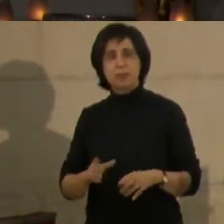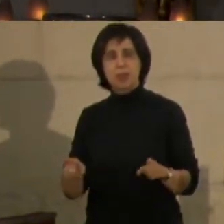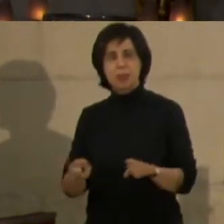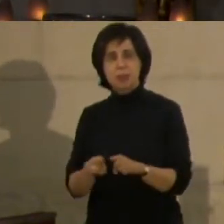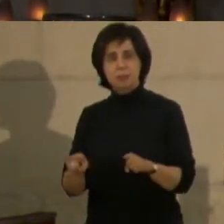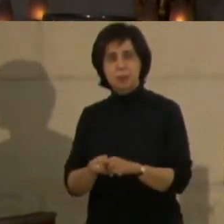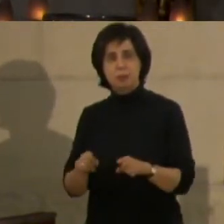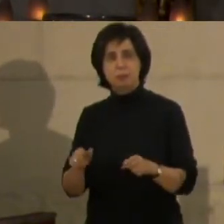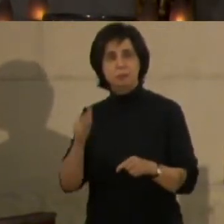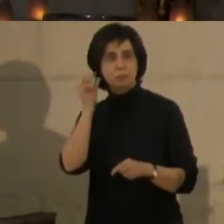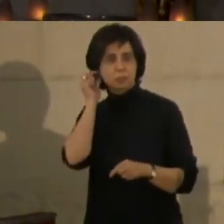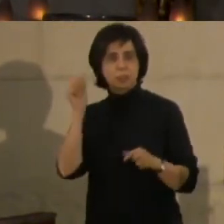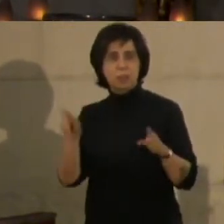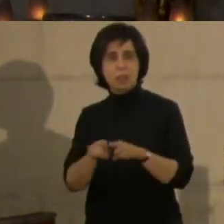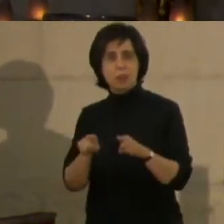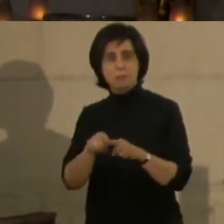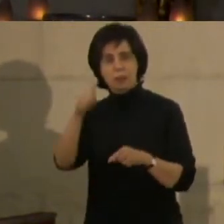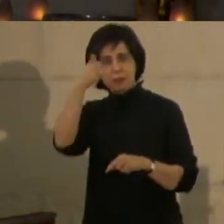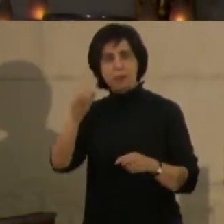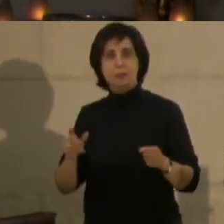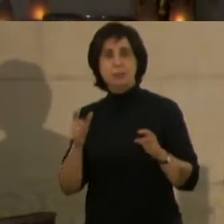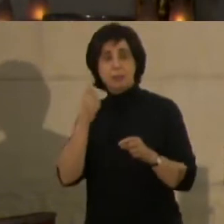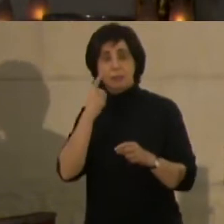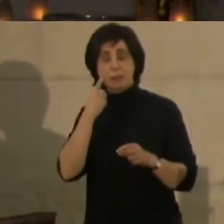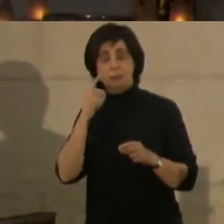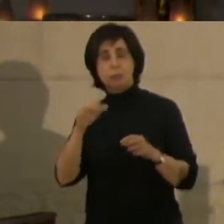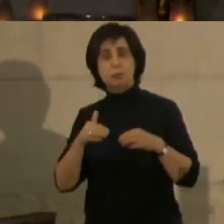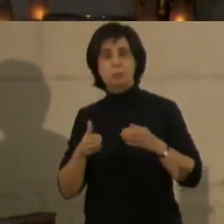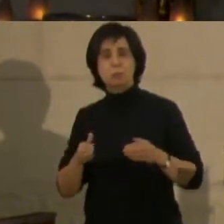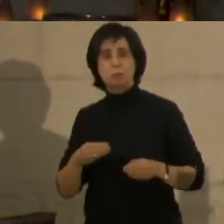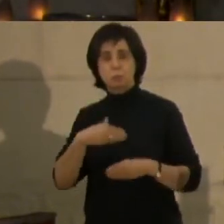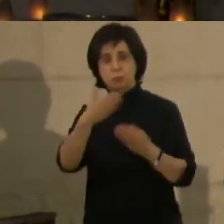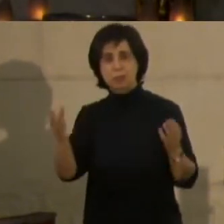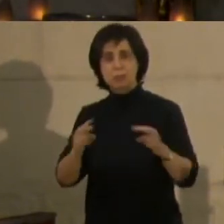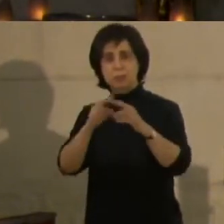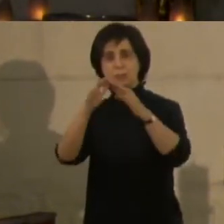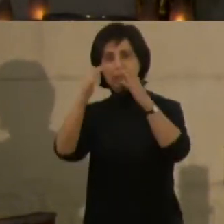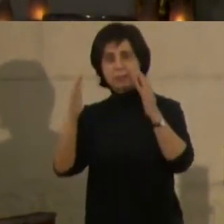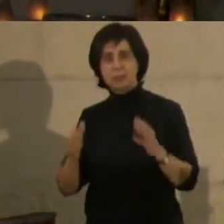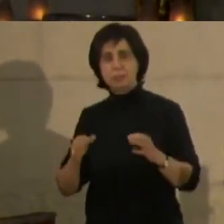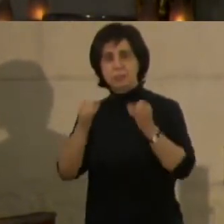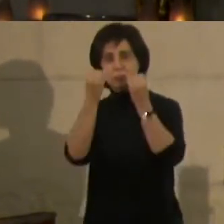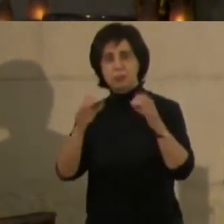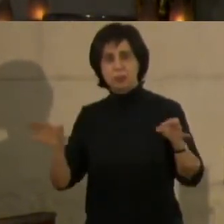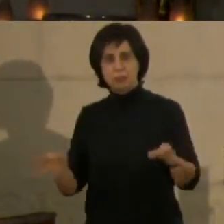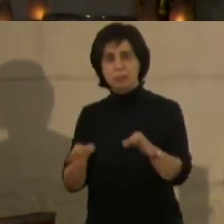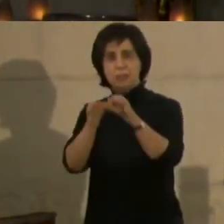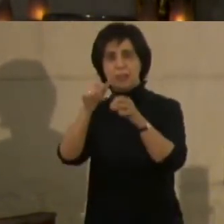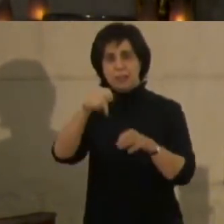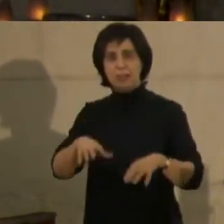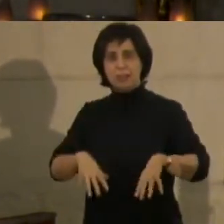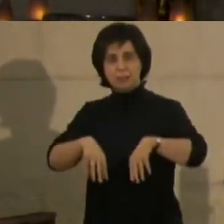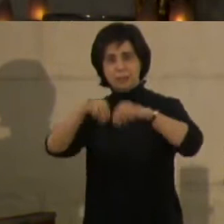hermanos y hermanas que asistís desde vuestras casas a la celebración de la Eucaristía aquí